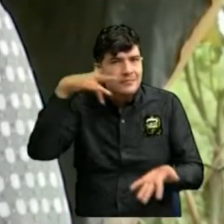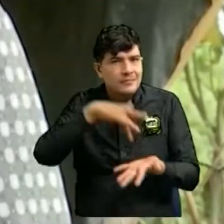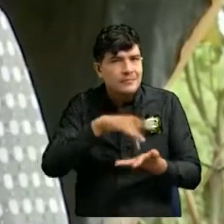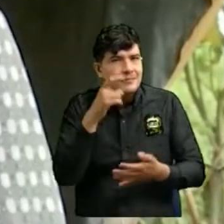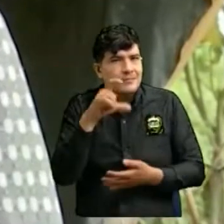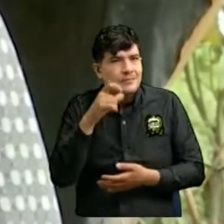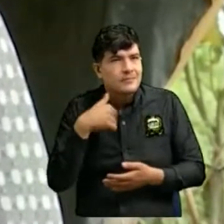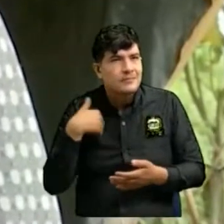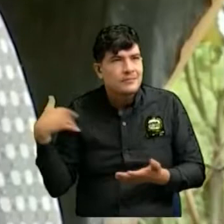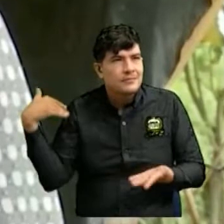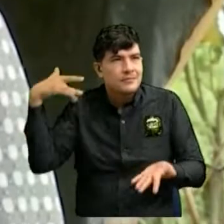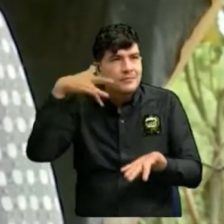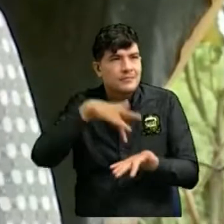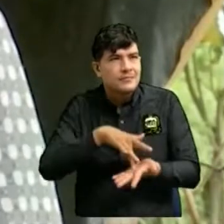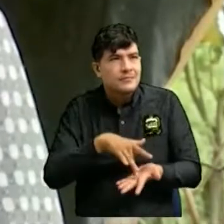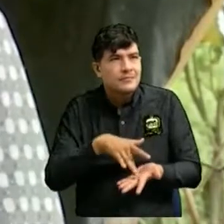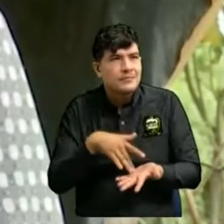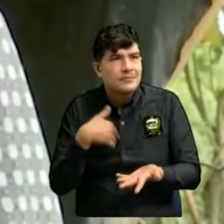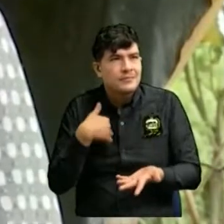vine en el 71 para acá,